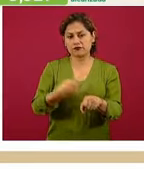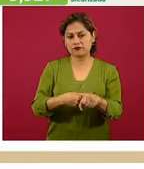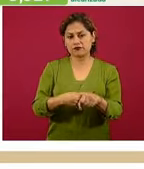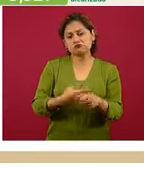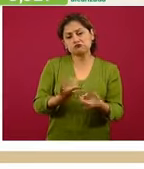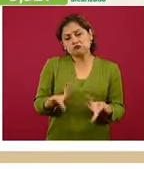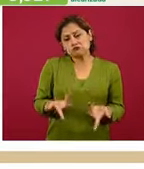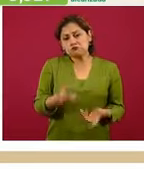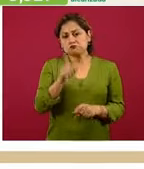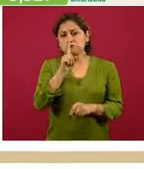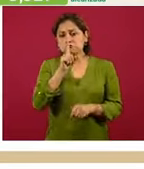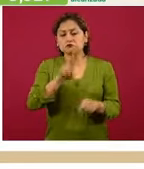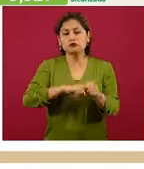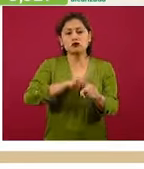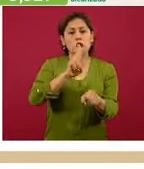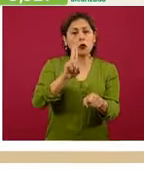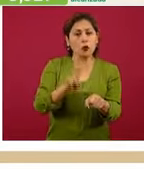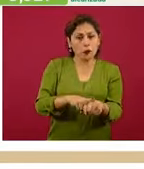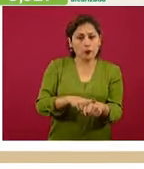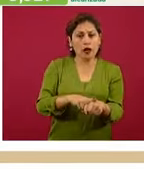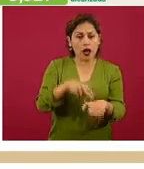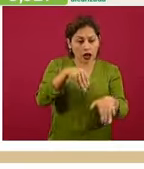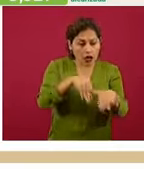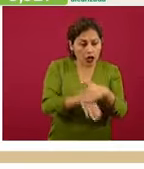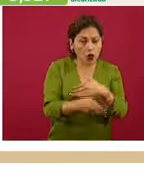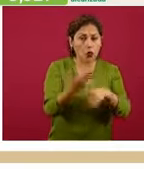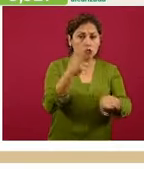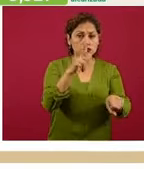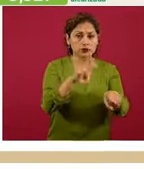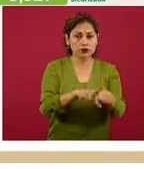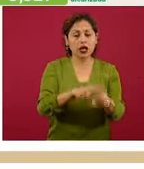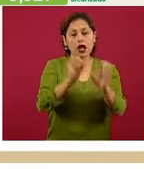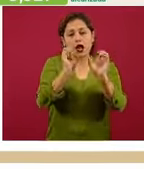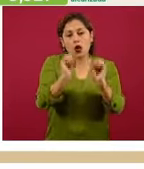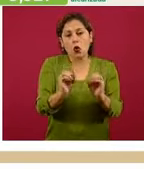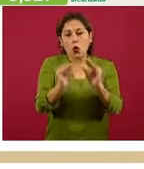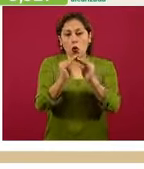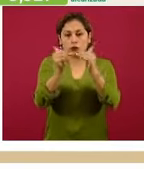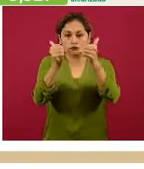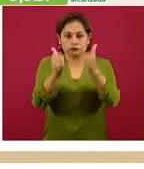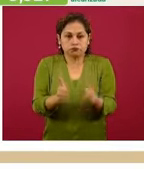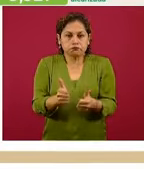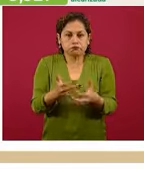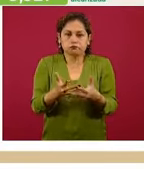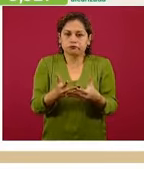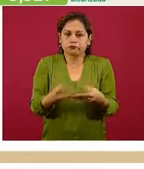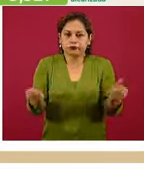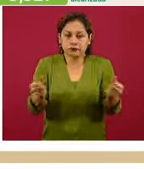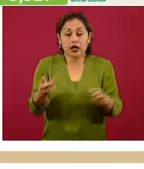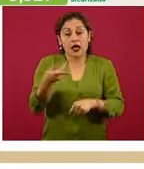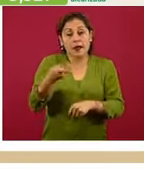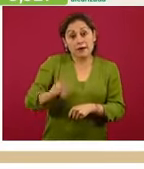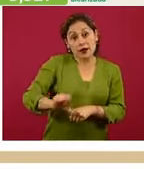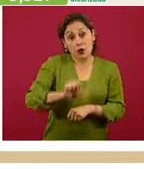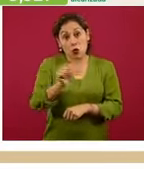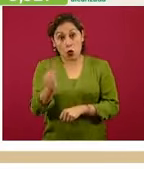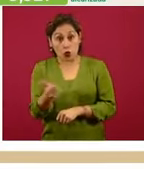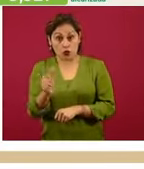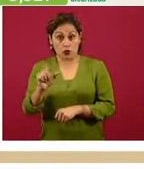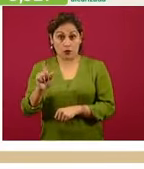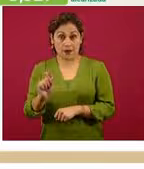cursar inclusive con un seguimiento o una atención domiciliaria, pero tenemos un 20% que